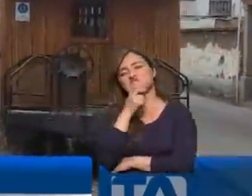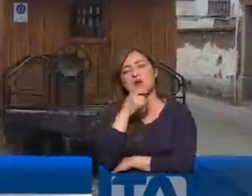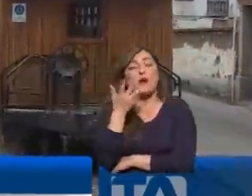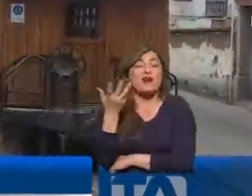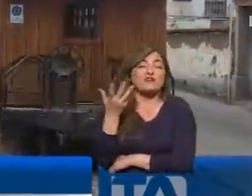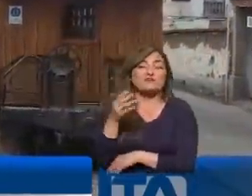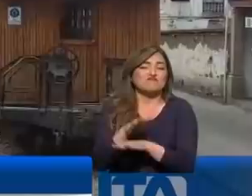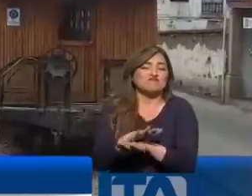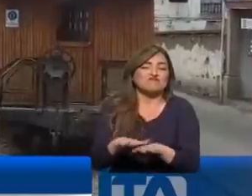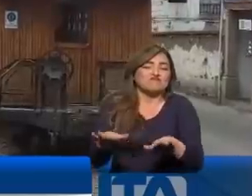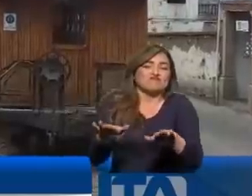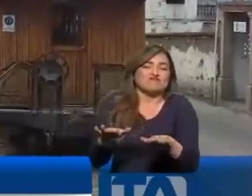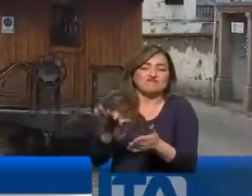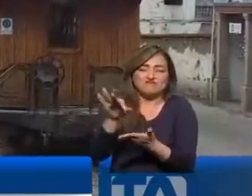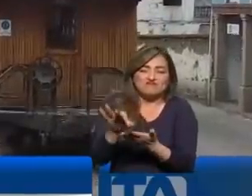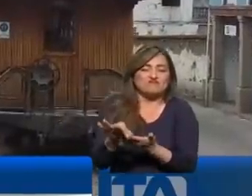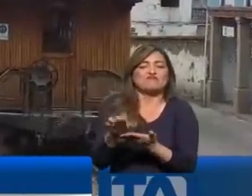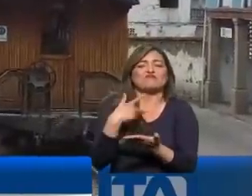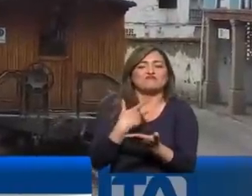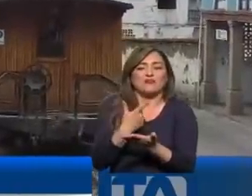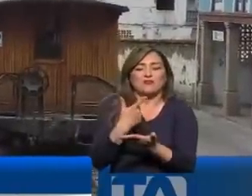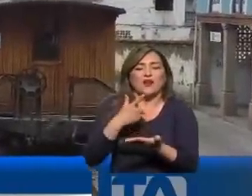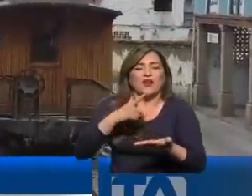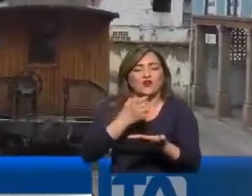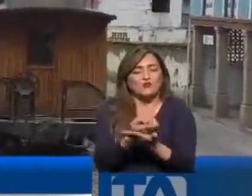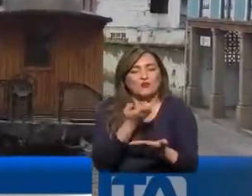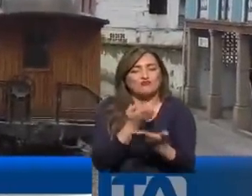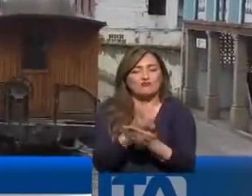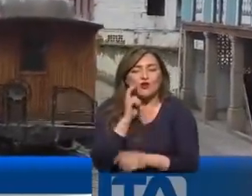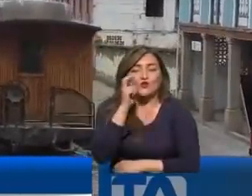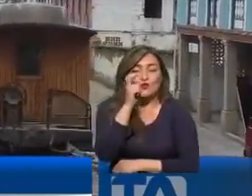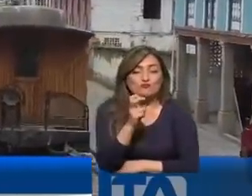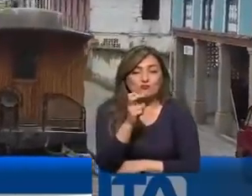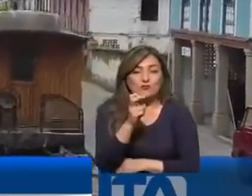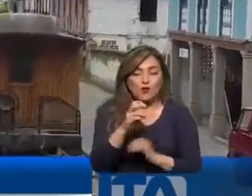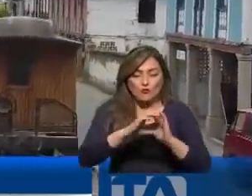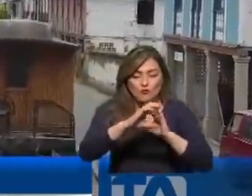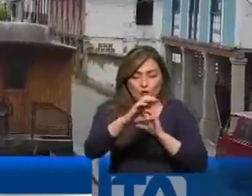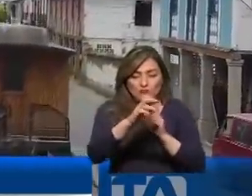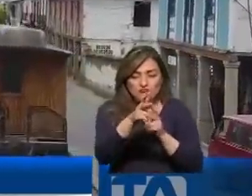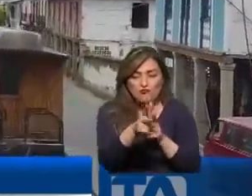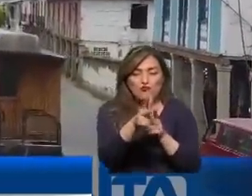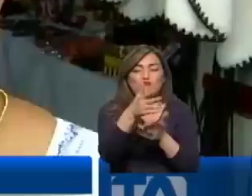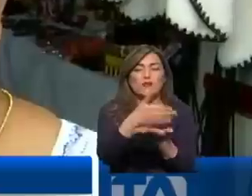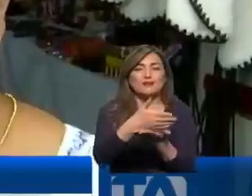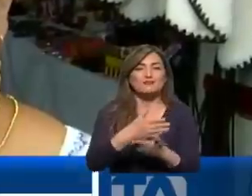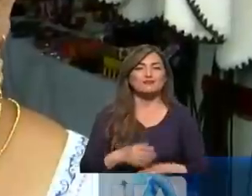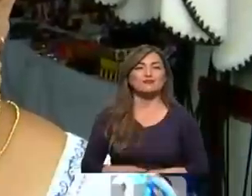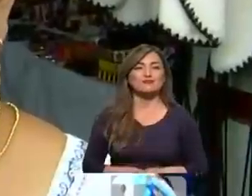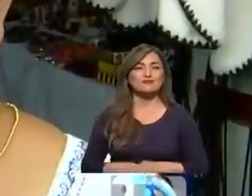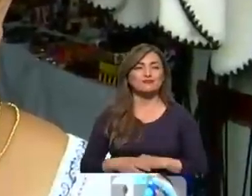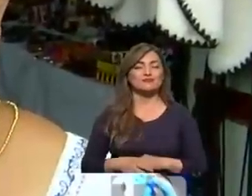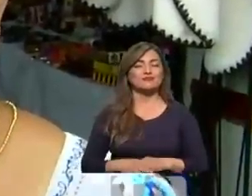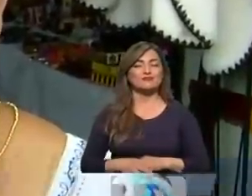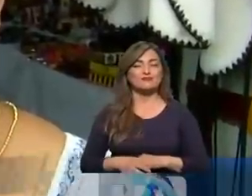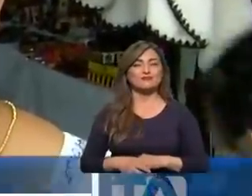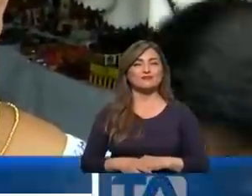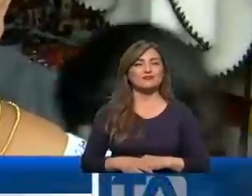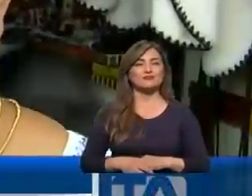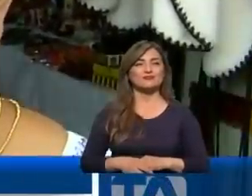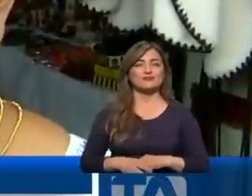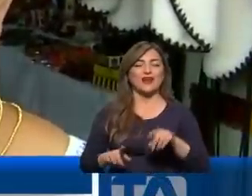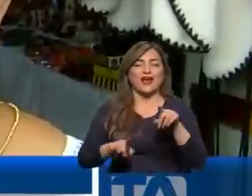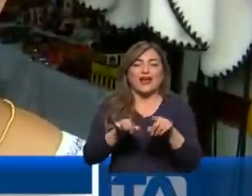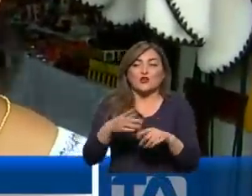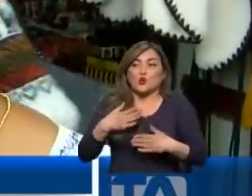en este cantón, tanto la economía como el turismo, al igual que estos vagones, están paralizados. Así a veces hacemos